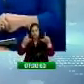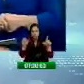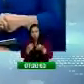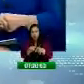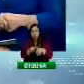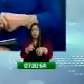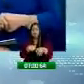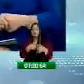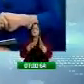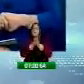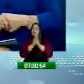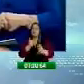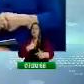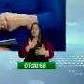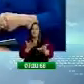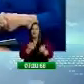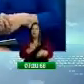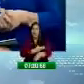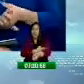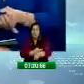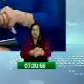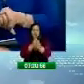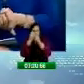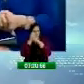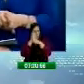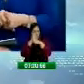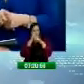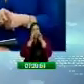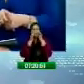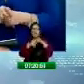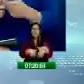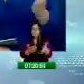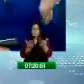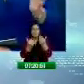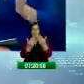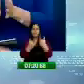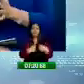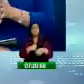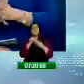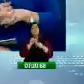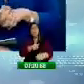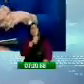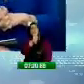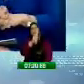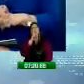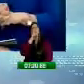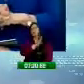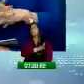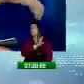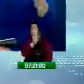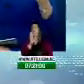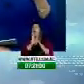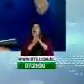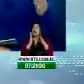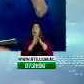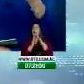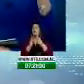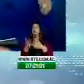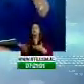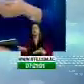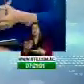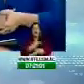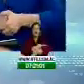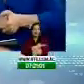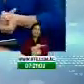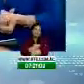entrega en 24 horas el resultado. Bien, ministra, otra inquietud que es muy frecuente, y probablemente